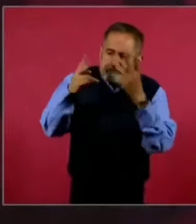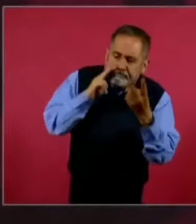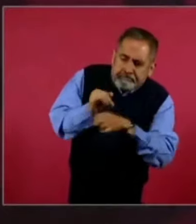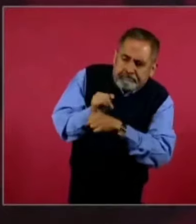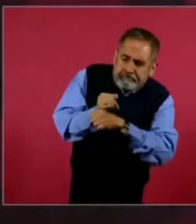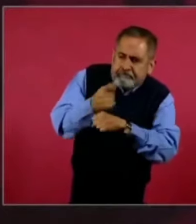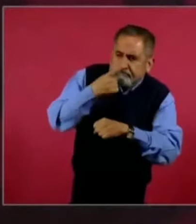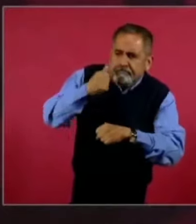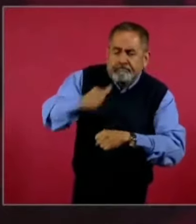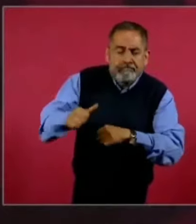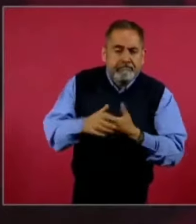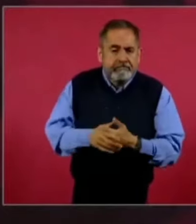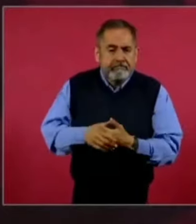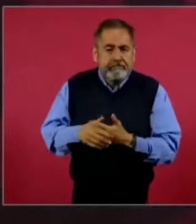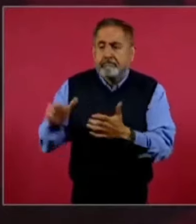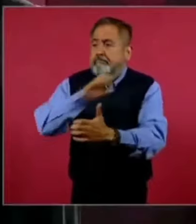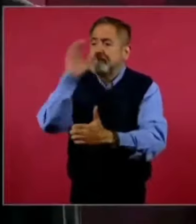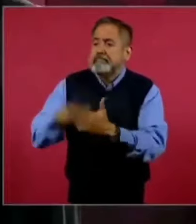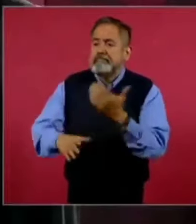no puede prescribir.